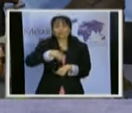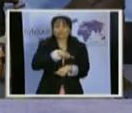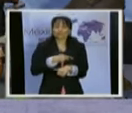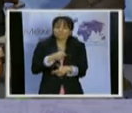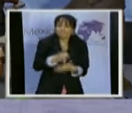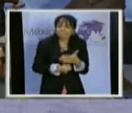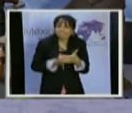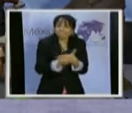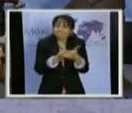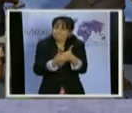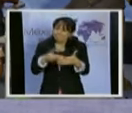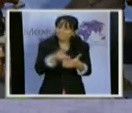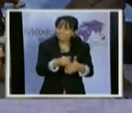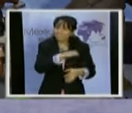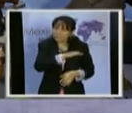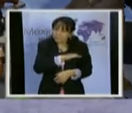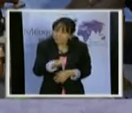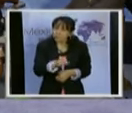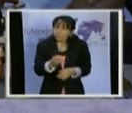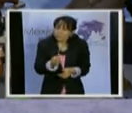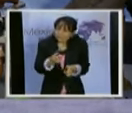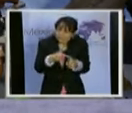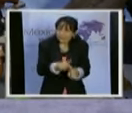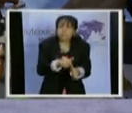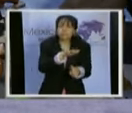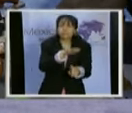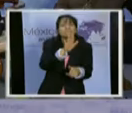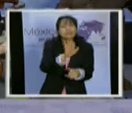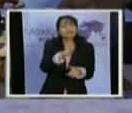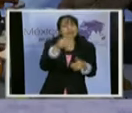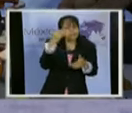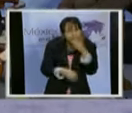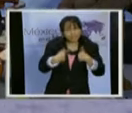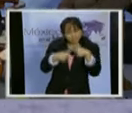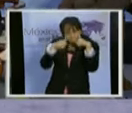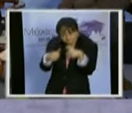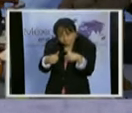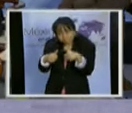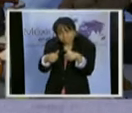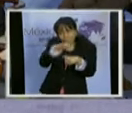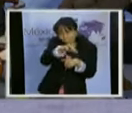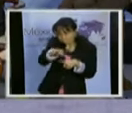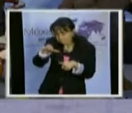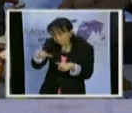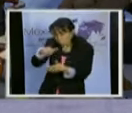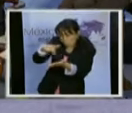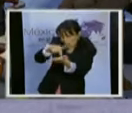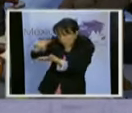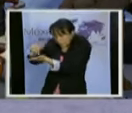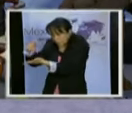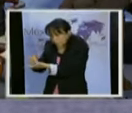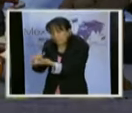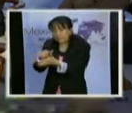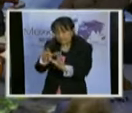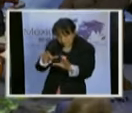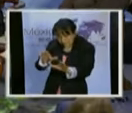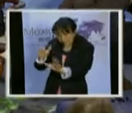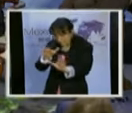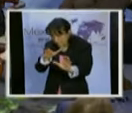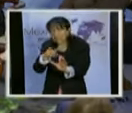una mirada territorial o desde el territorio a las otras metas y a los otros objetivos. No alcanza con tener